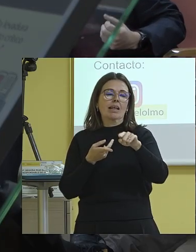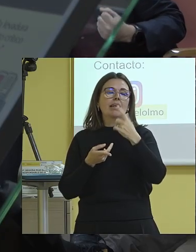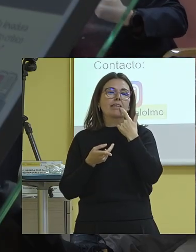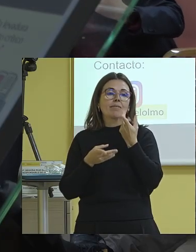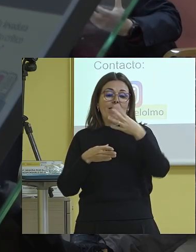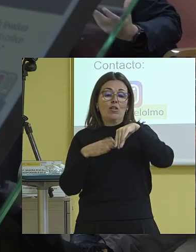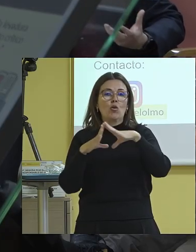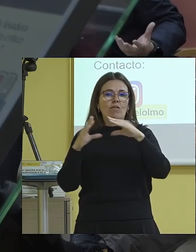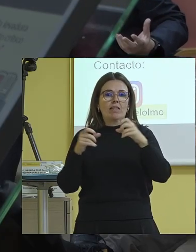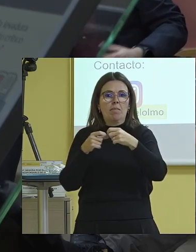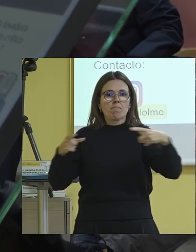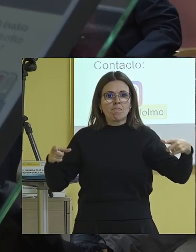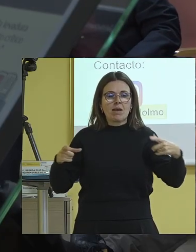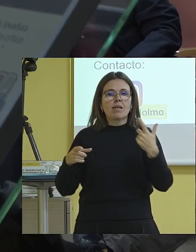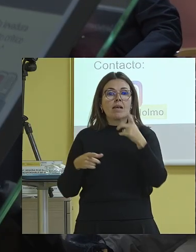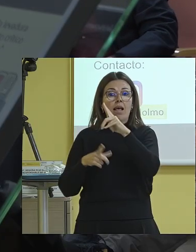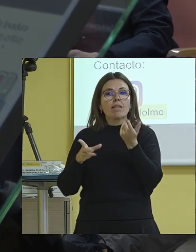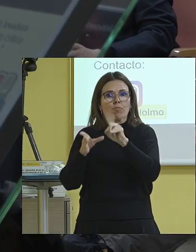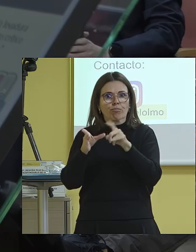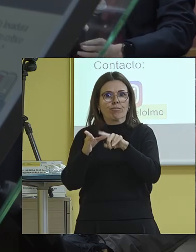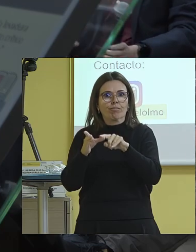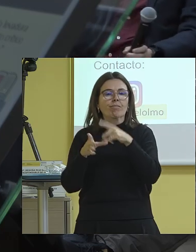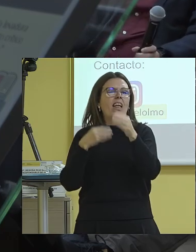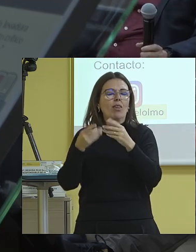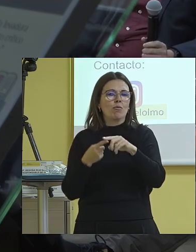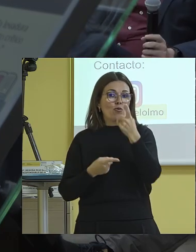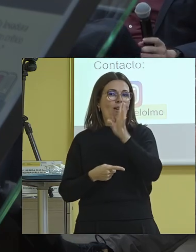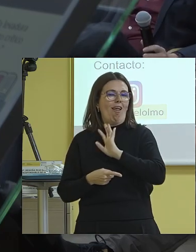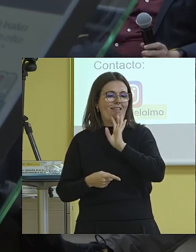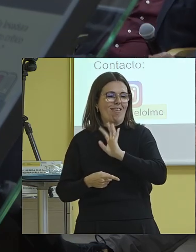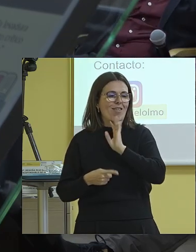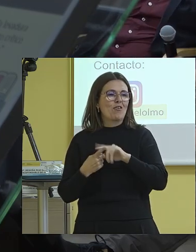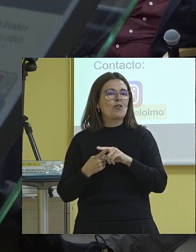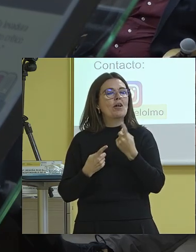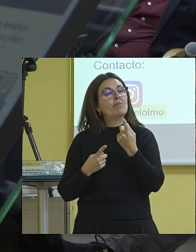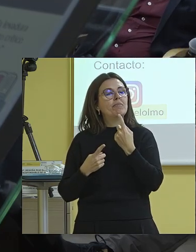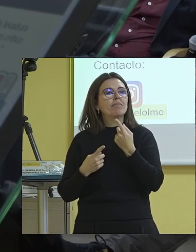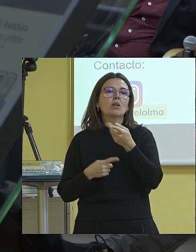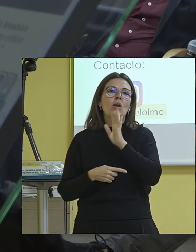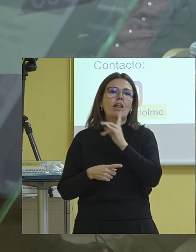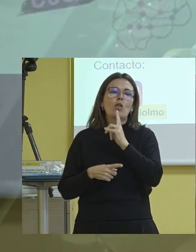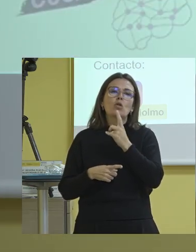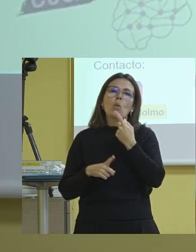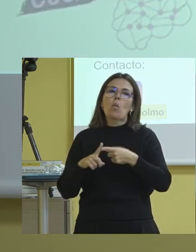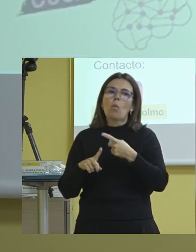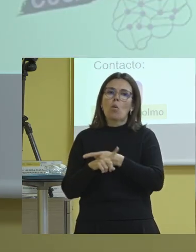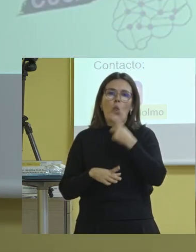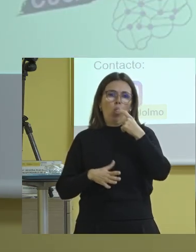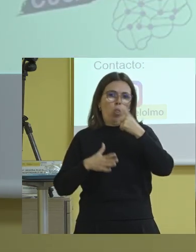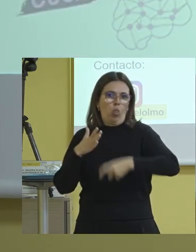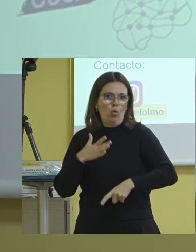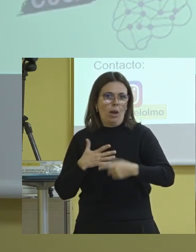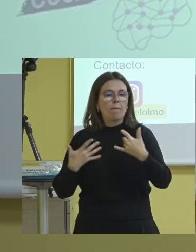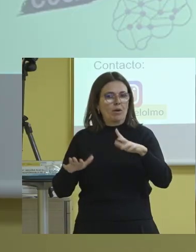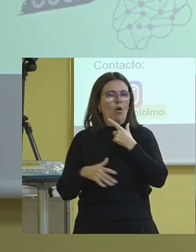peor de todo. Entonces, ¿qué podemos hacer ante eso? Yo recuerdo una anécdota, o sea que esa anécdota es demasiado cruenta para contarla, pero es que me parece